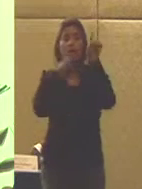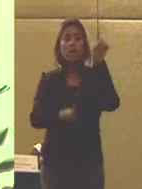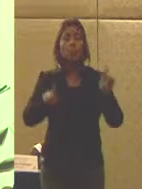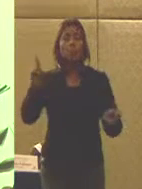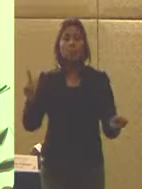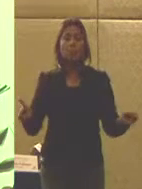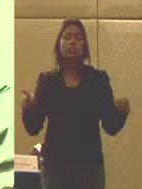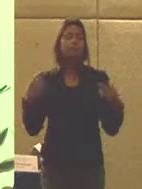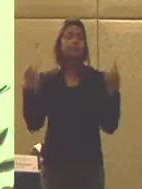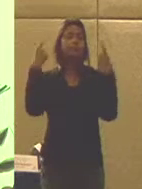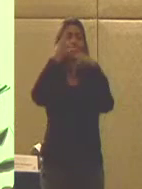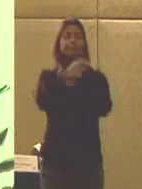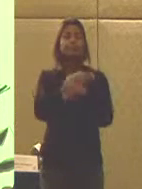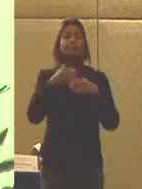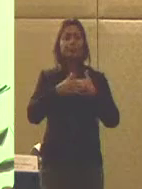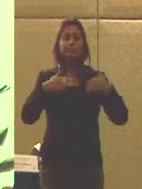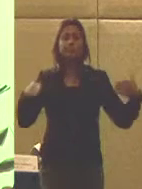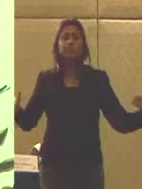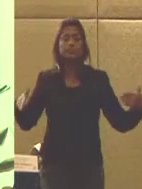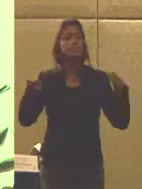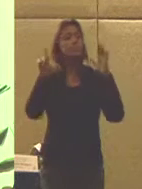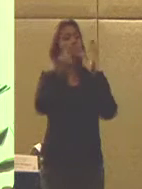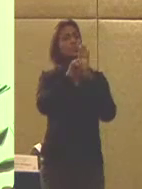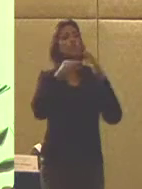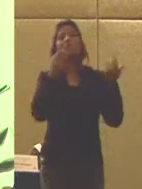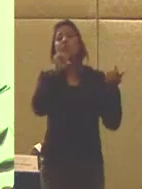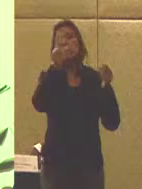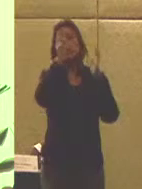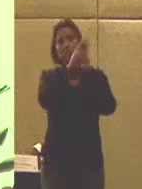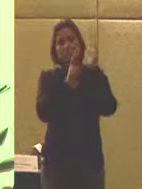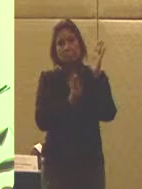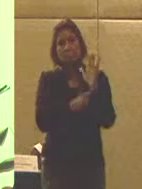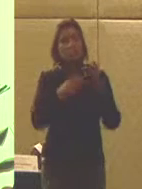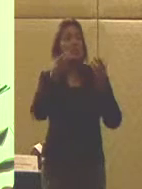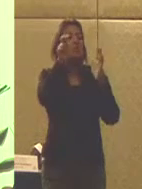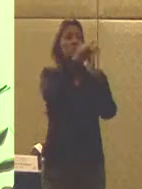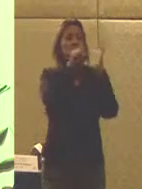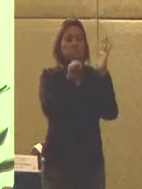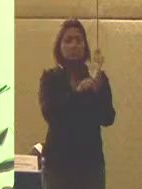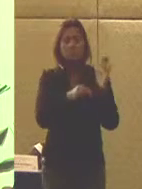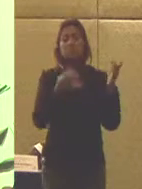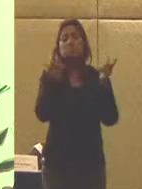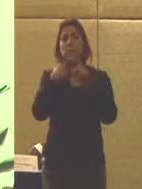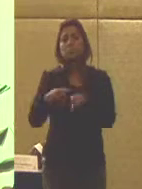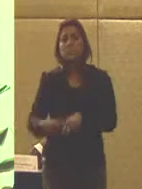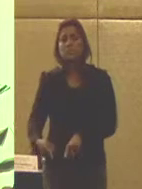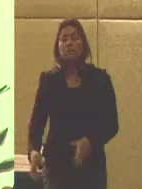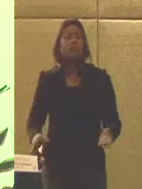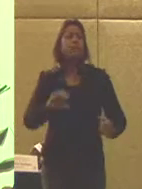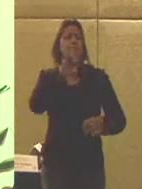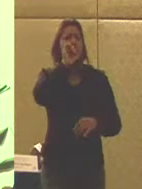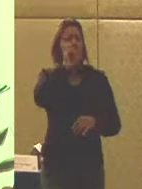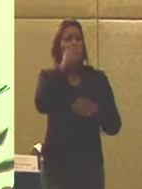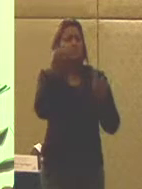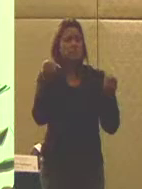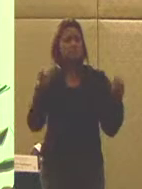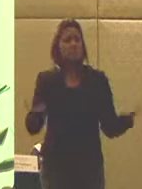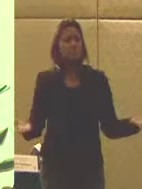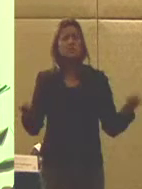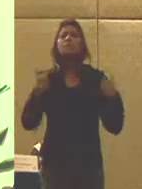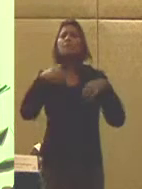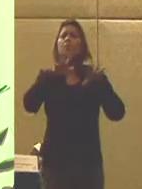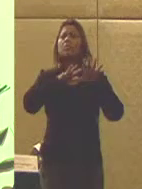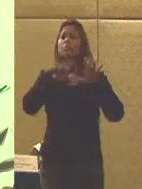parte están establecidas en leyes y reglamentos, en normativas, no siempre en temas de gestión de